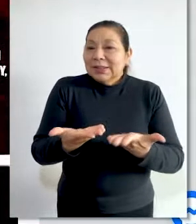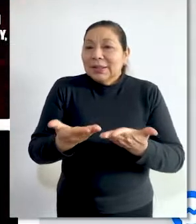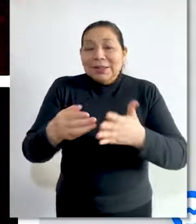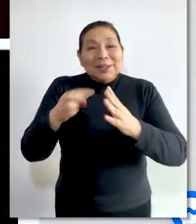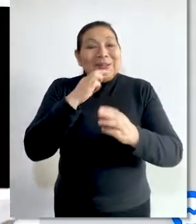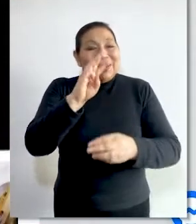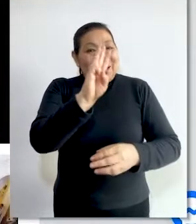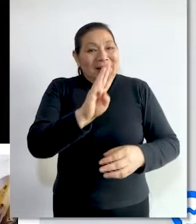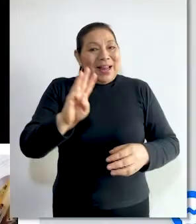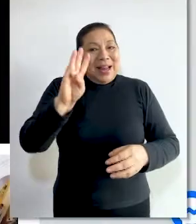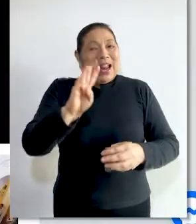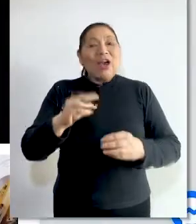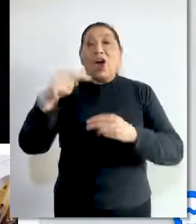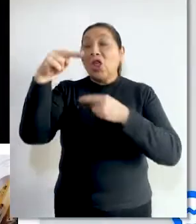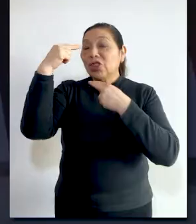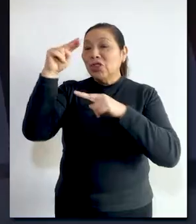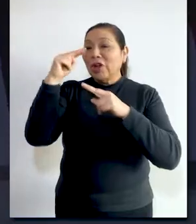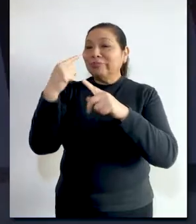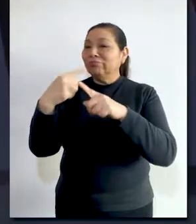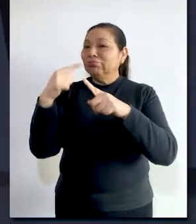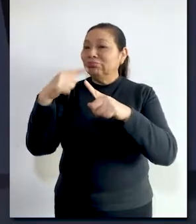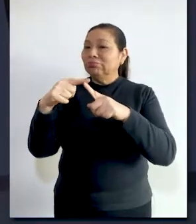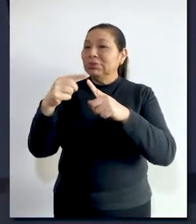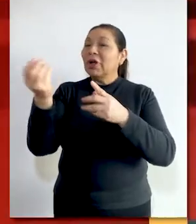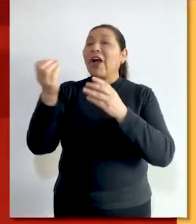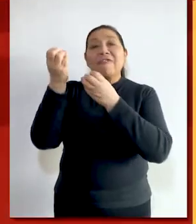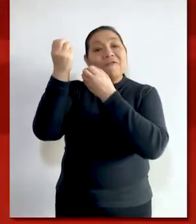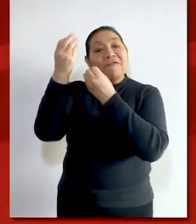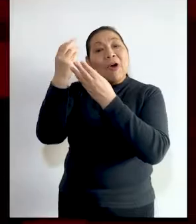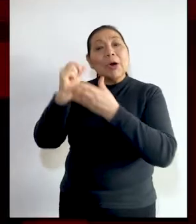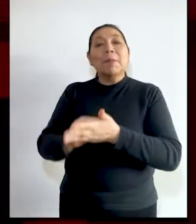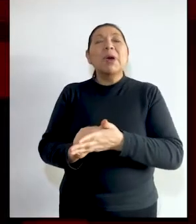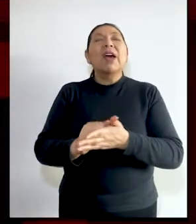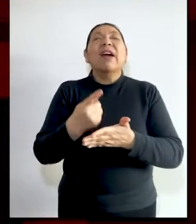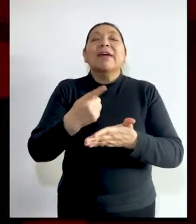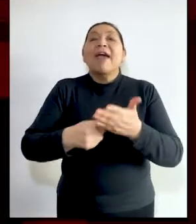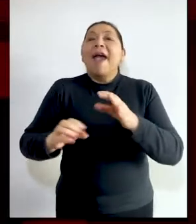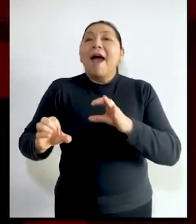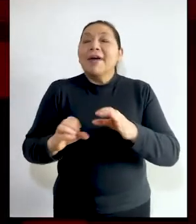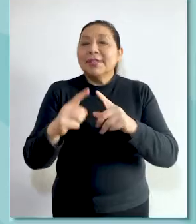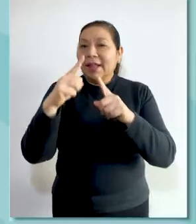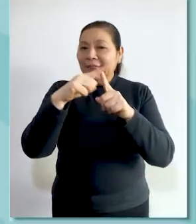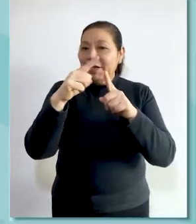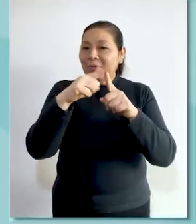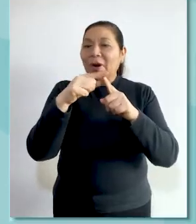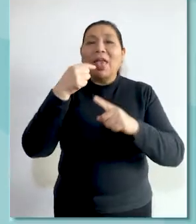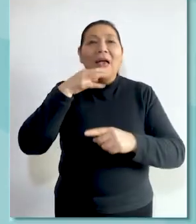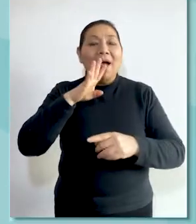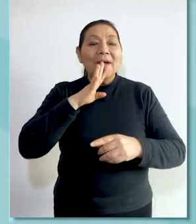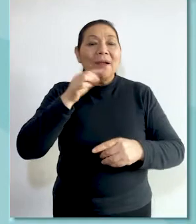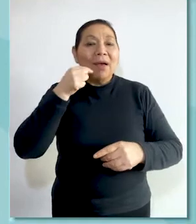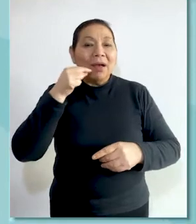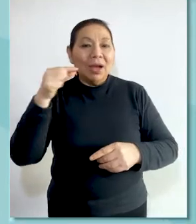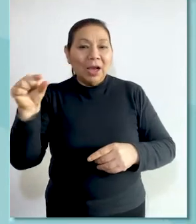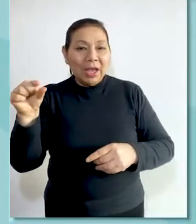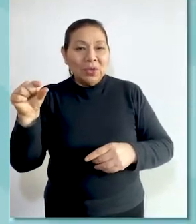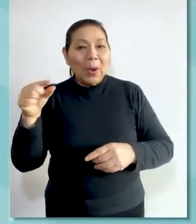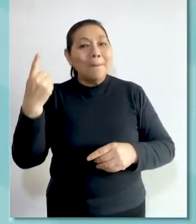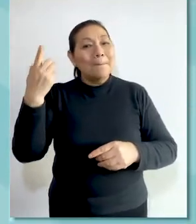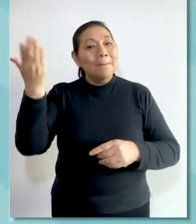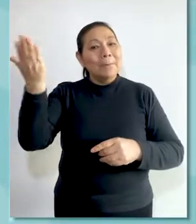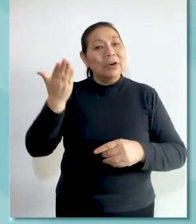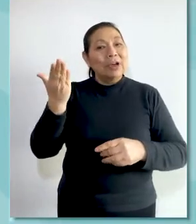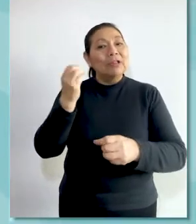se implementó una página web un noticiero y una serie de pastillas informativas sobre el quehacer de el tribunal en quechua se